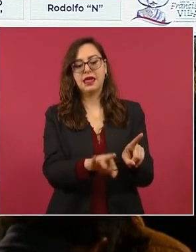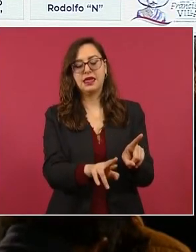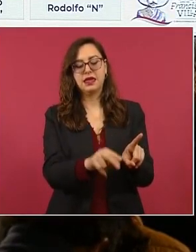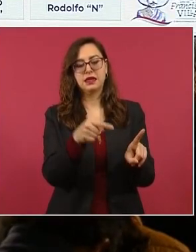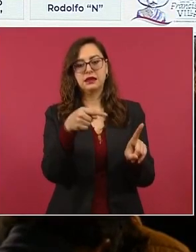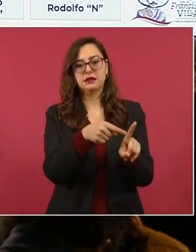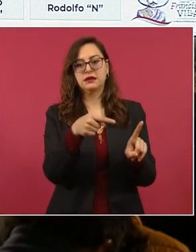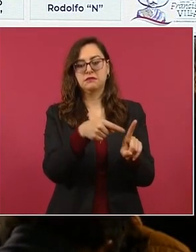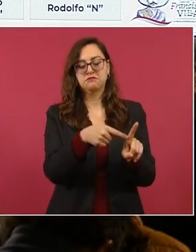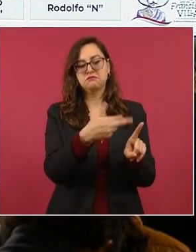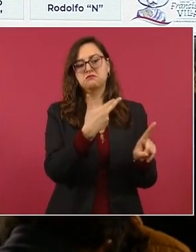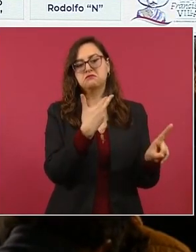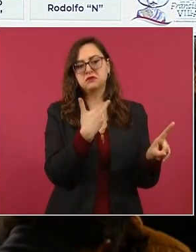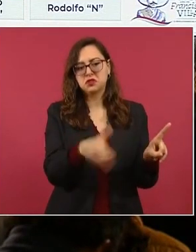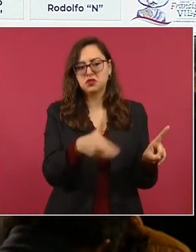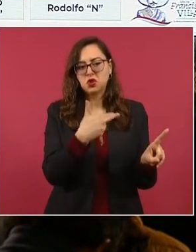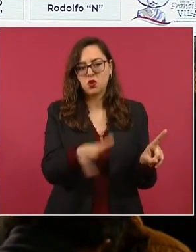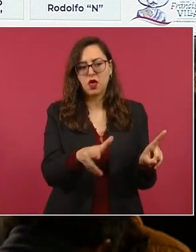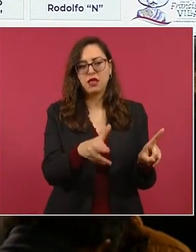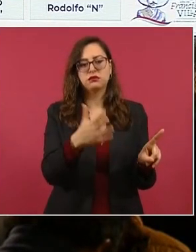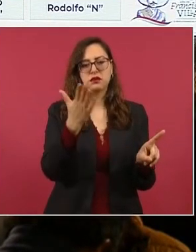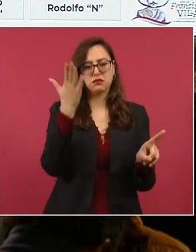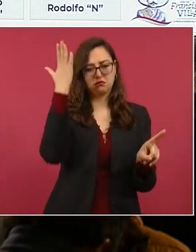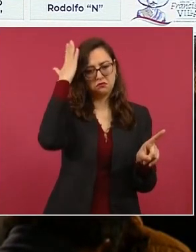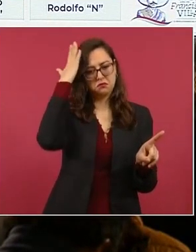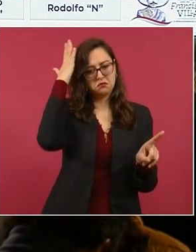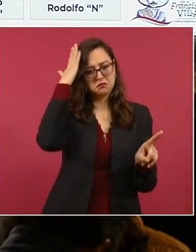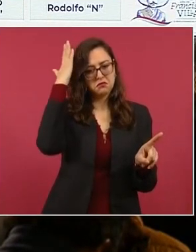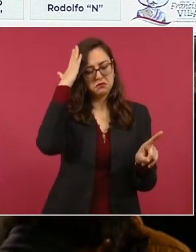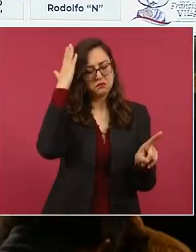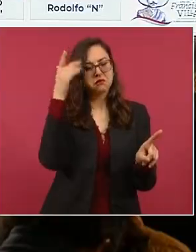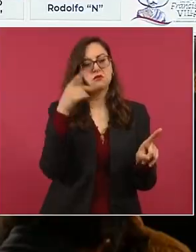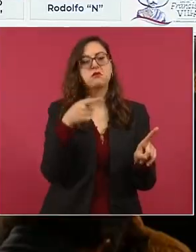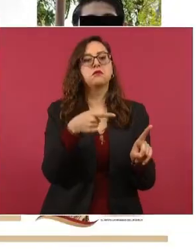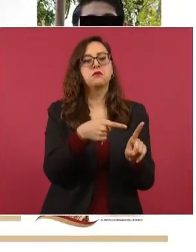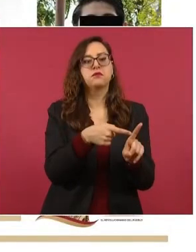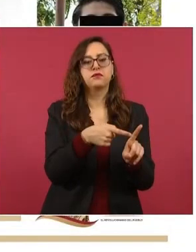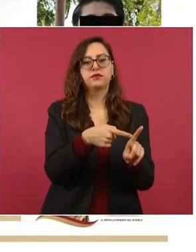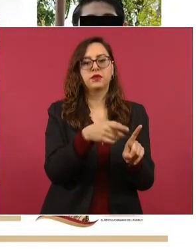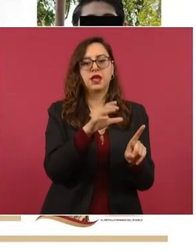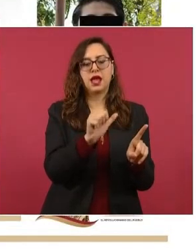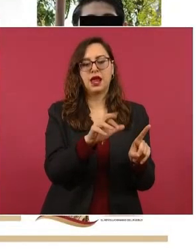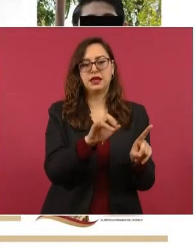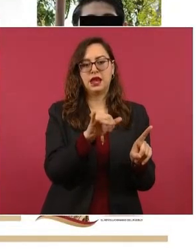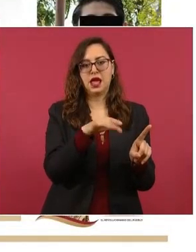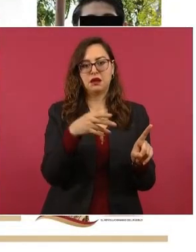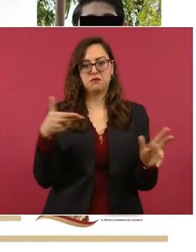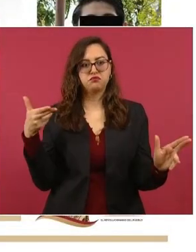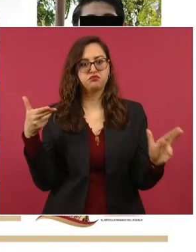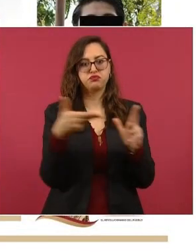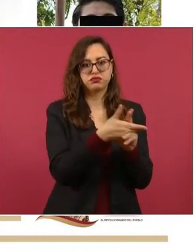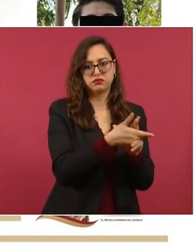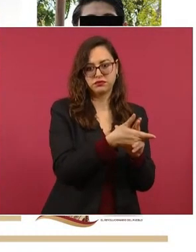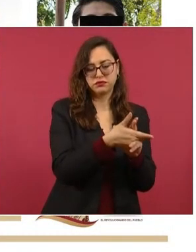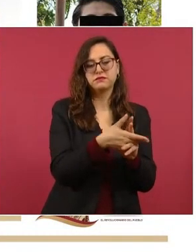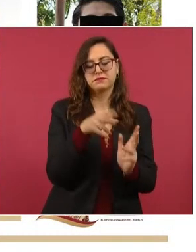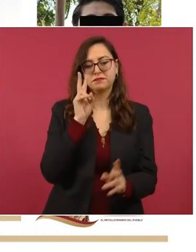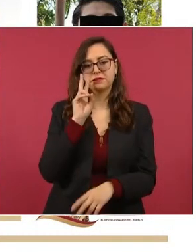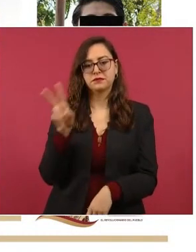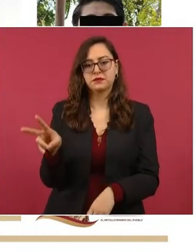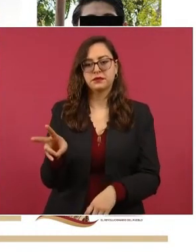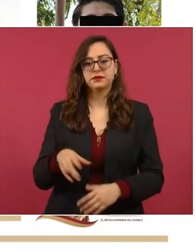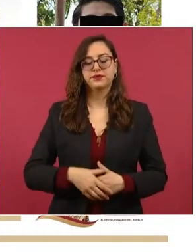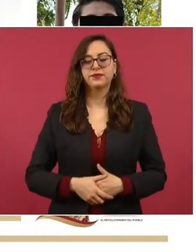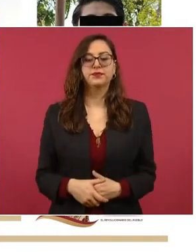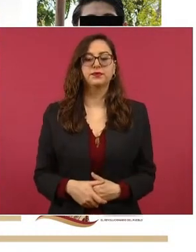de la Industria de Restaurantes y Alimentos Condimentados, conocida como Canirac. Los hechos habían ocurrido el